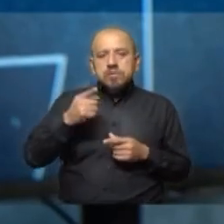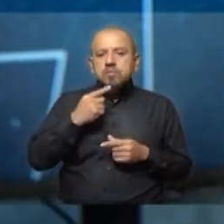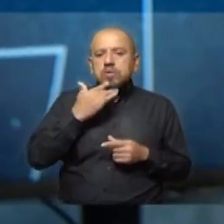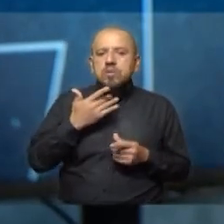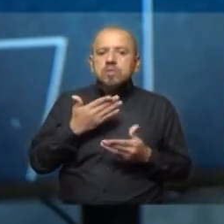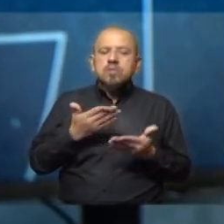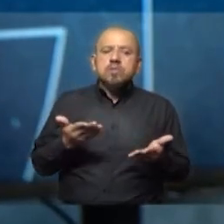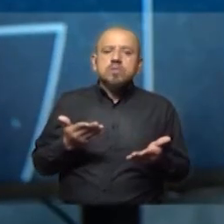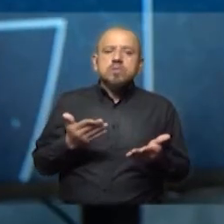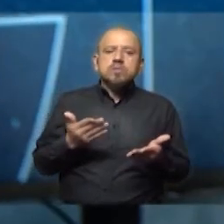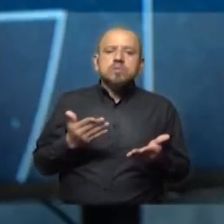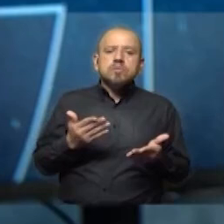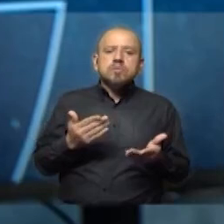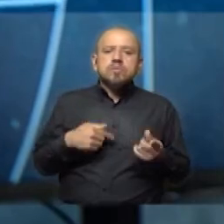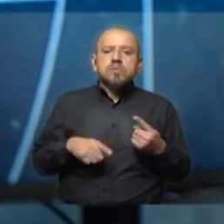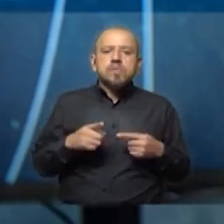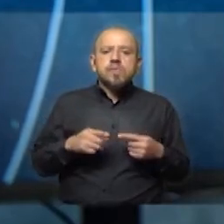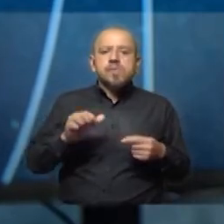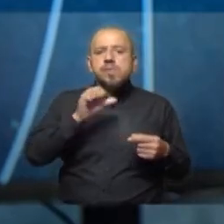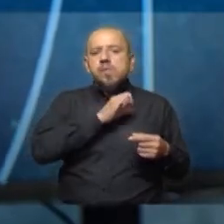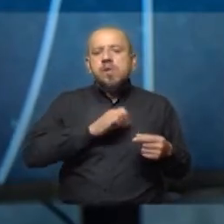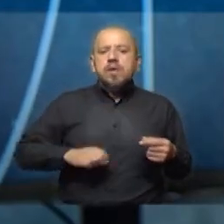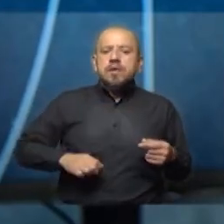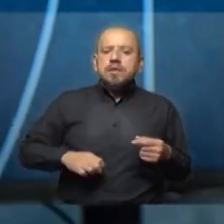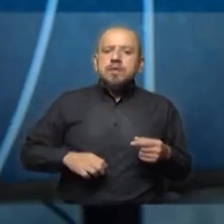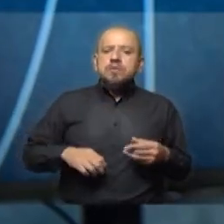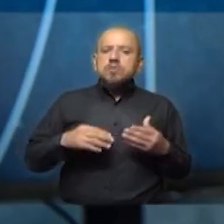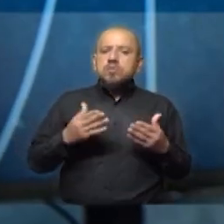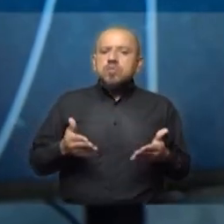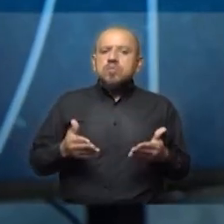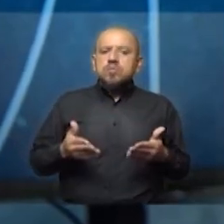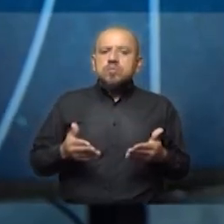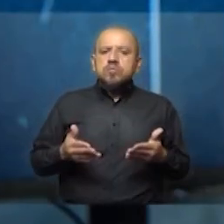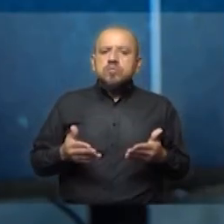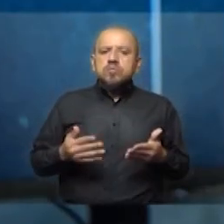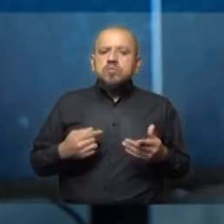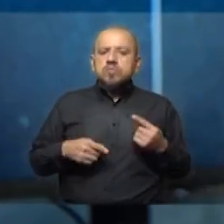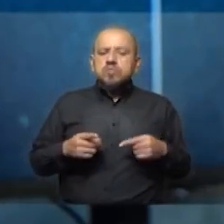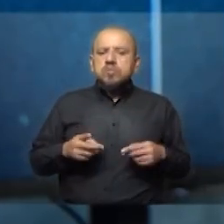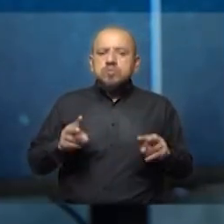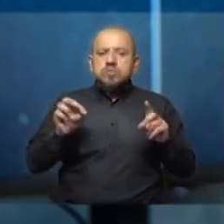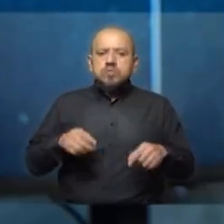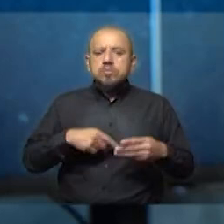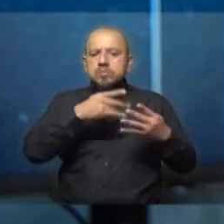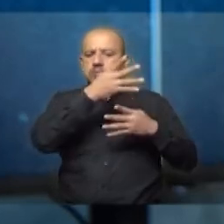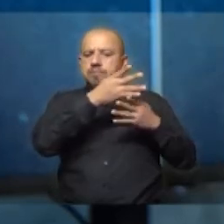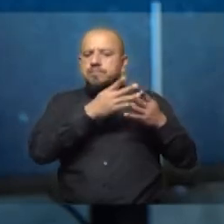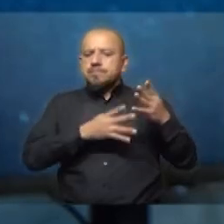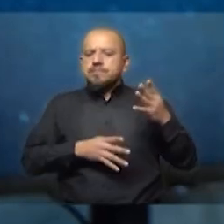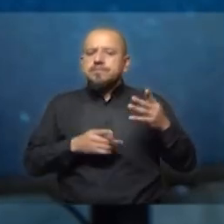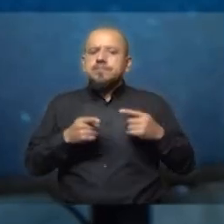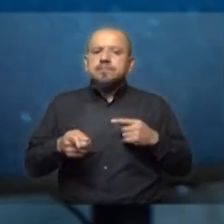ejemplo el estado como Cómo podría entrar teniendo cuentas en cuenta estas cuestiones interseccionalidad también que